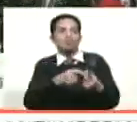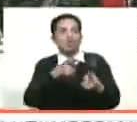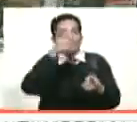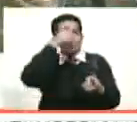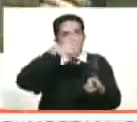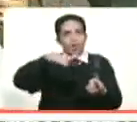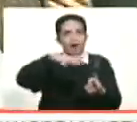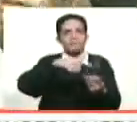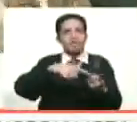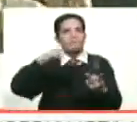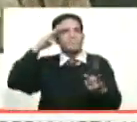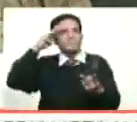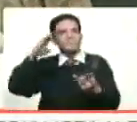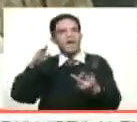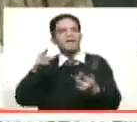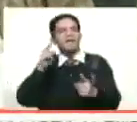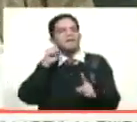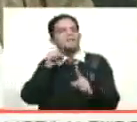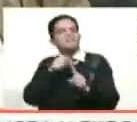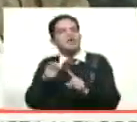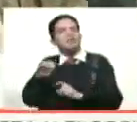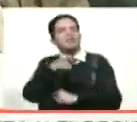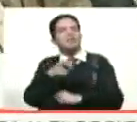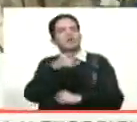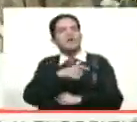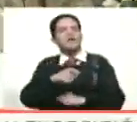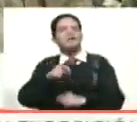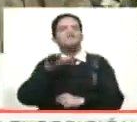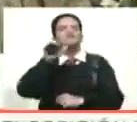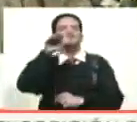paz, para buscar la prosperidad futura.